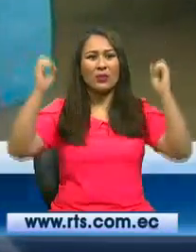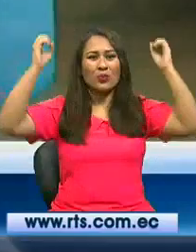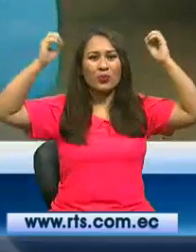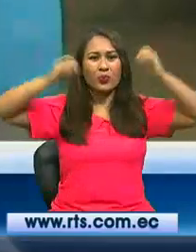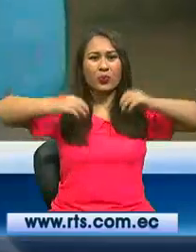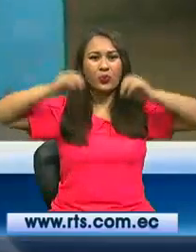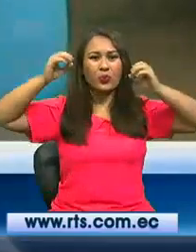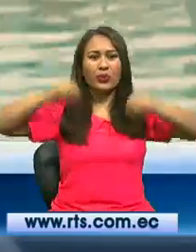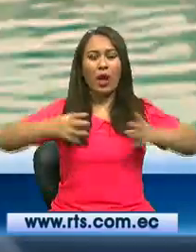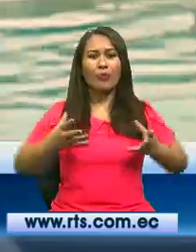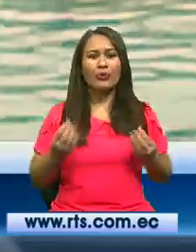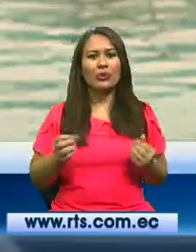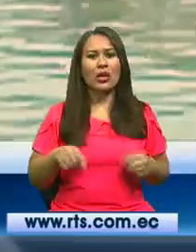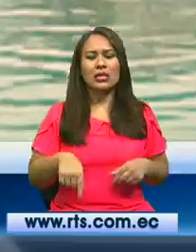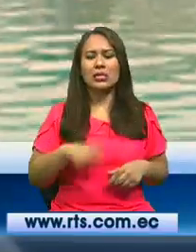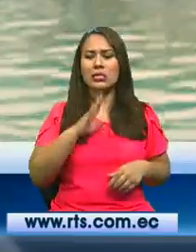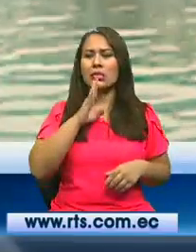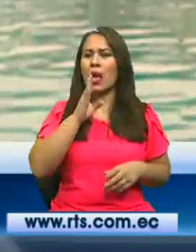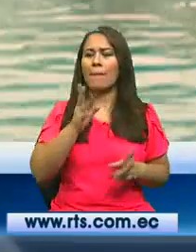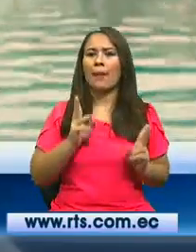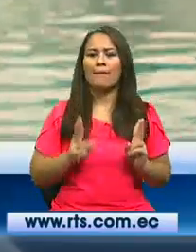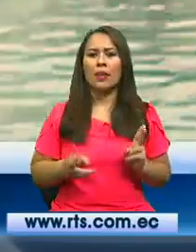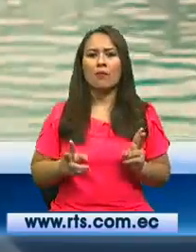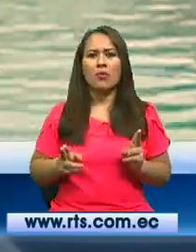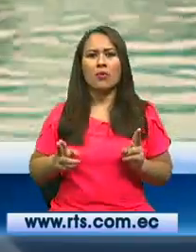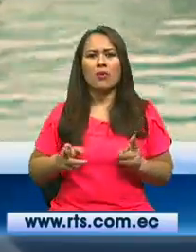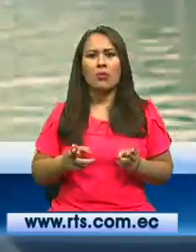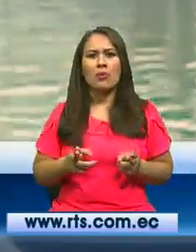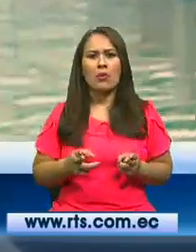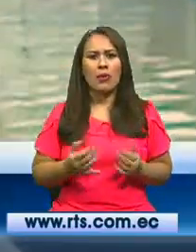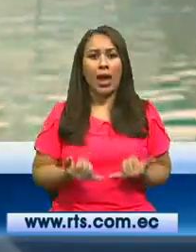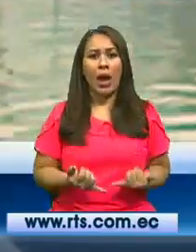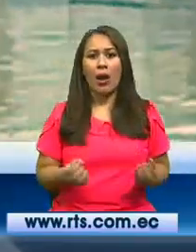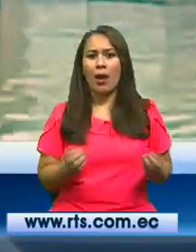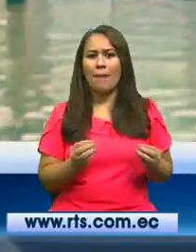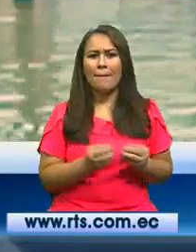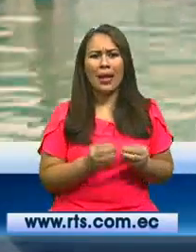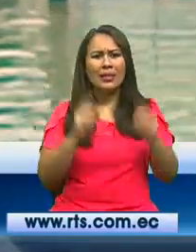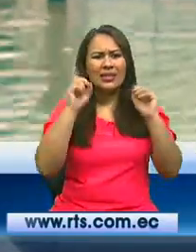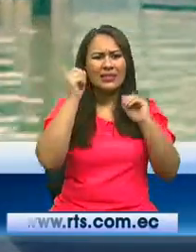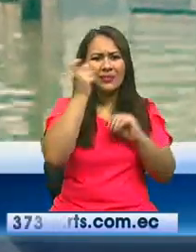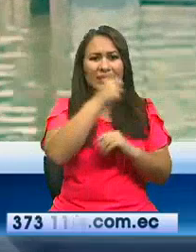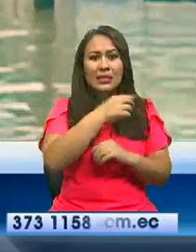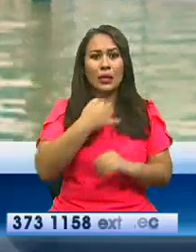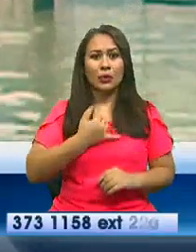esta situación, aunque aclaran que esta vez se ha tornado más preocupante.